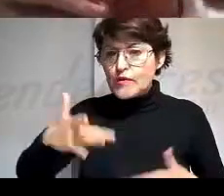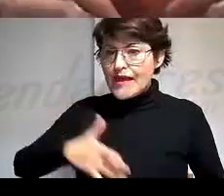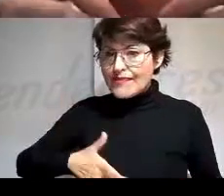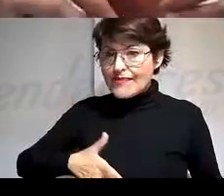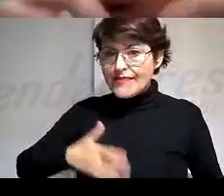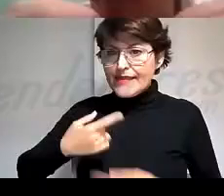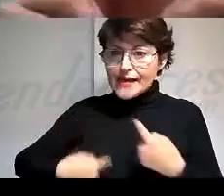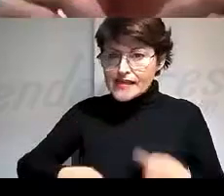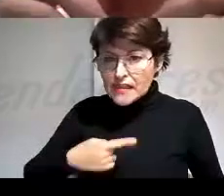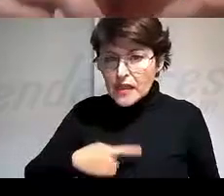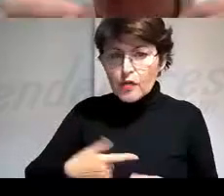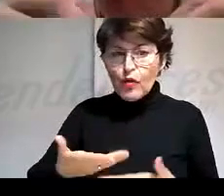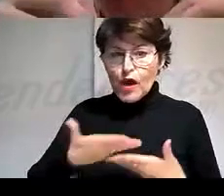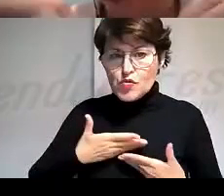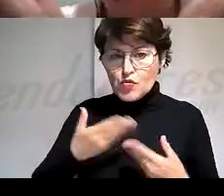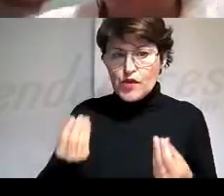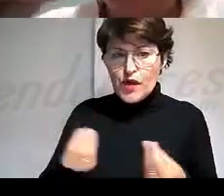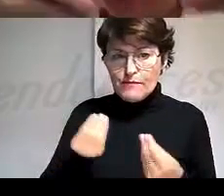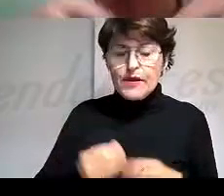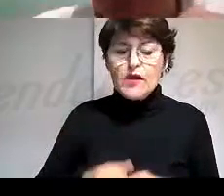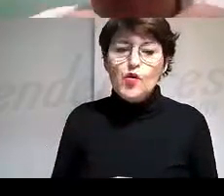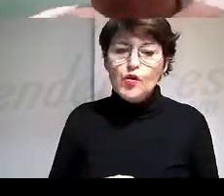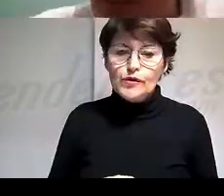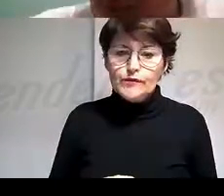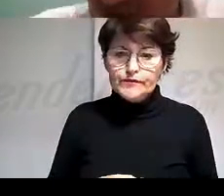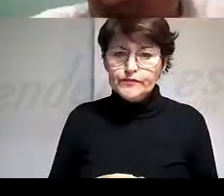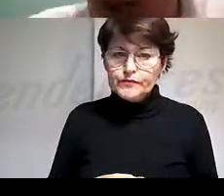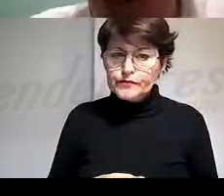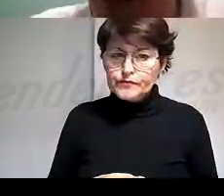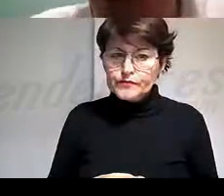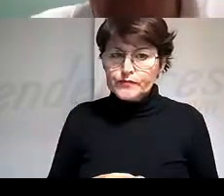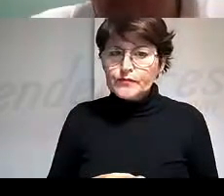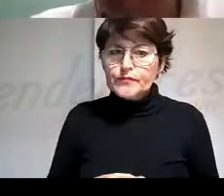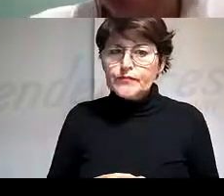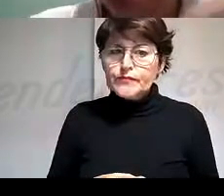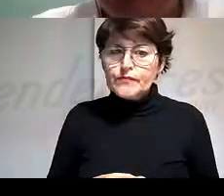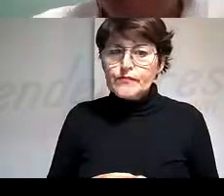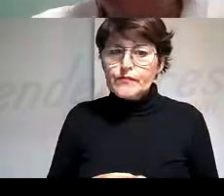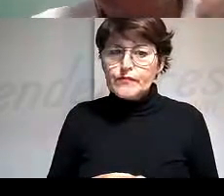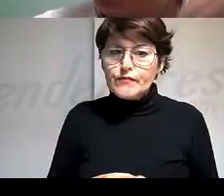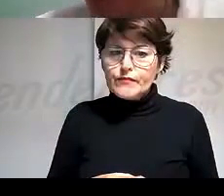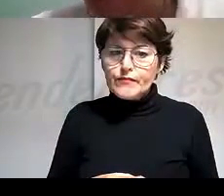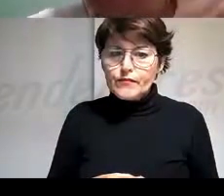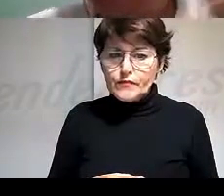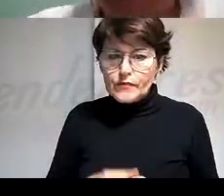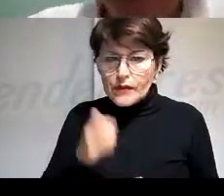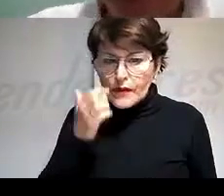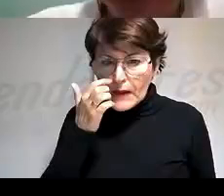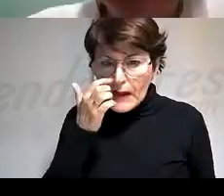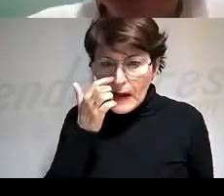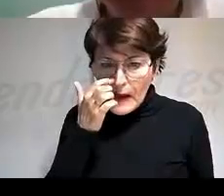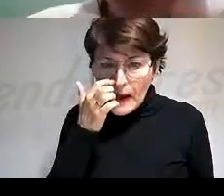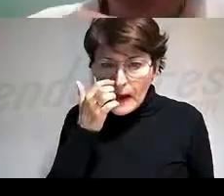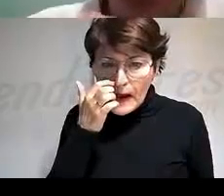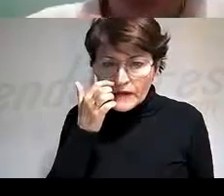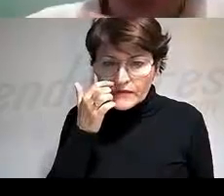Una buena microbiota favorece una buena digestión, evita problemas como